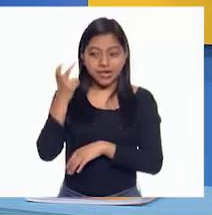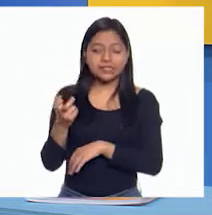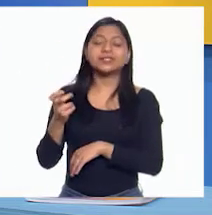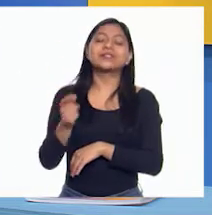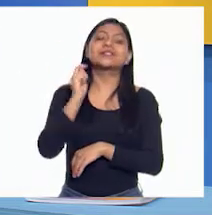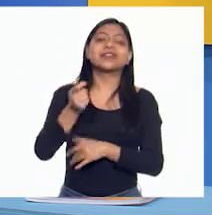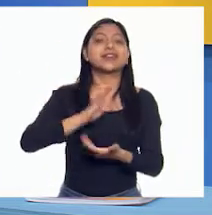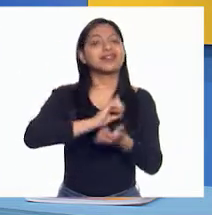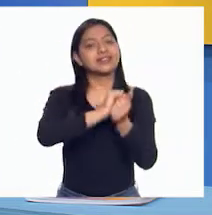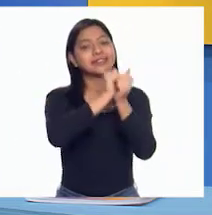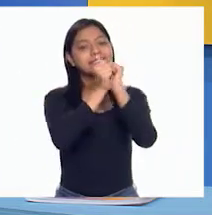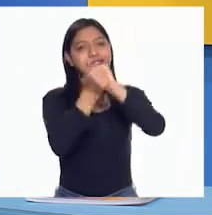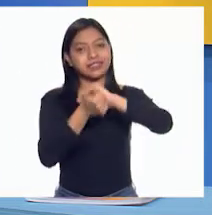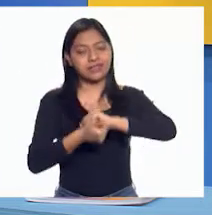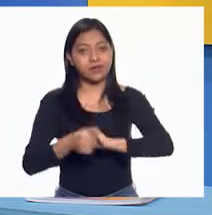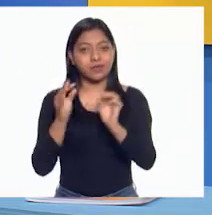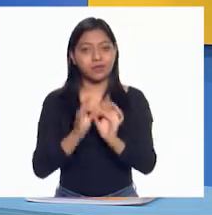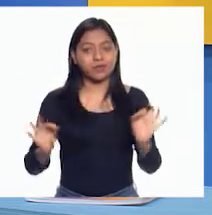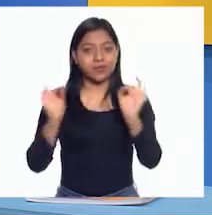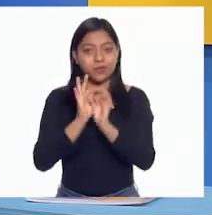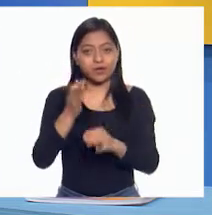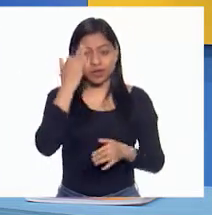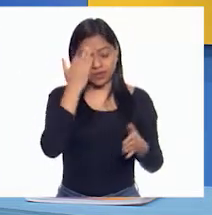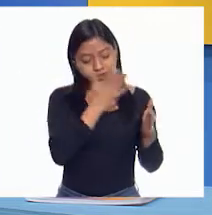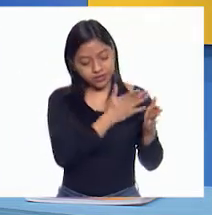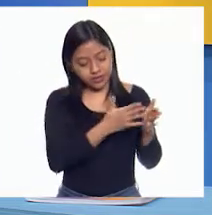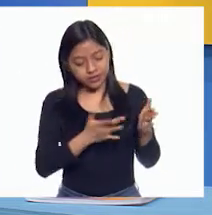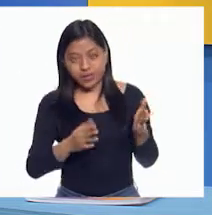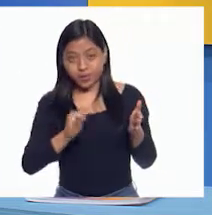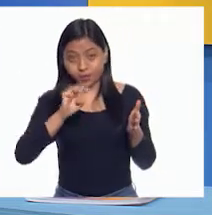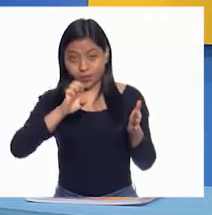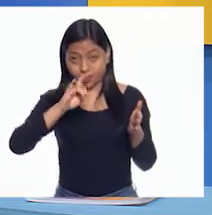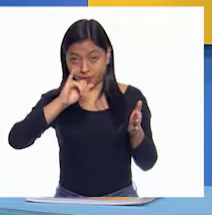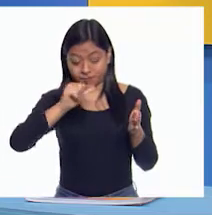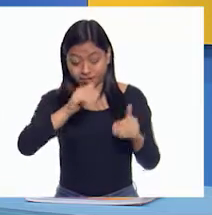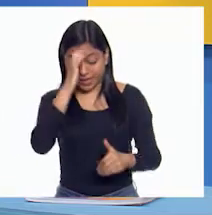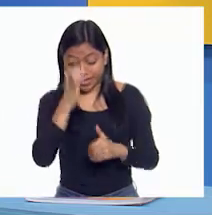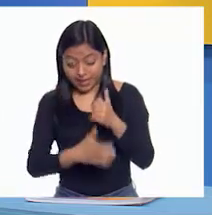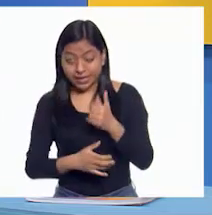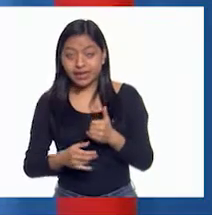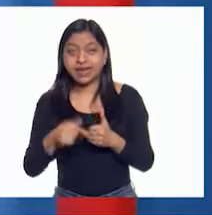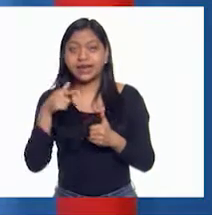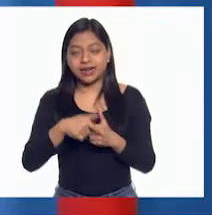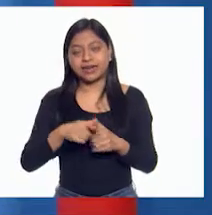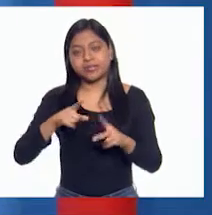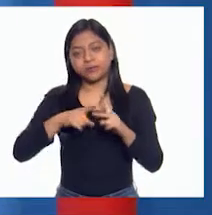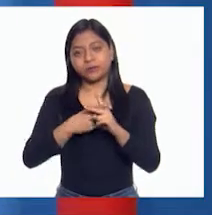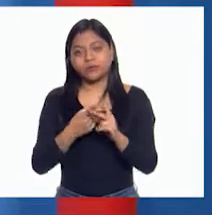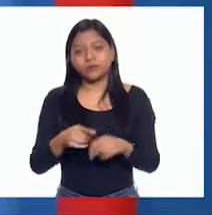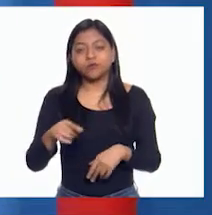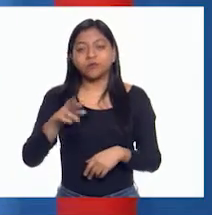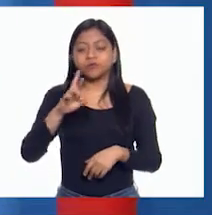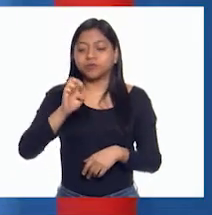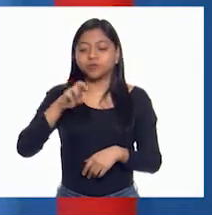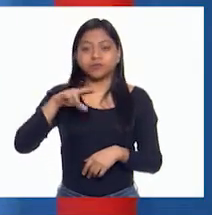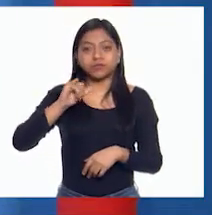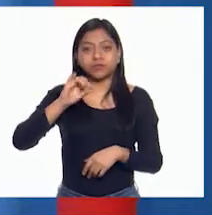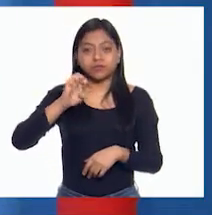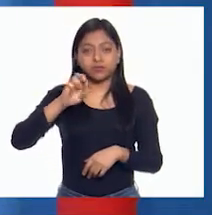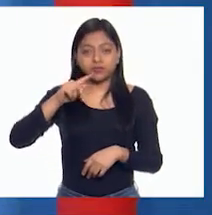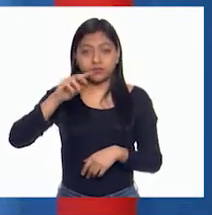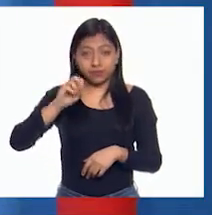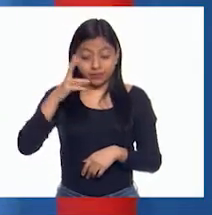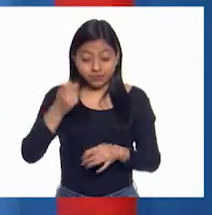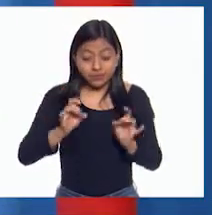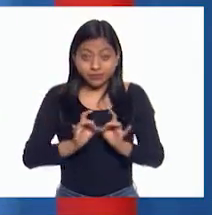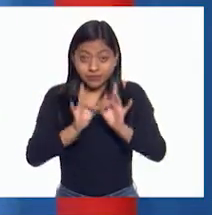cambio fundamental que ocurrió durante la etapa final de la Edad Media y el Renacimiento. Ese acontecimiento lo